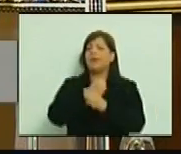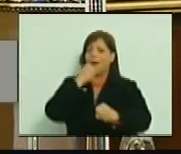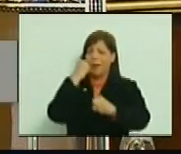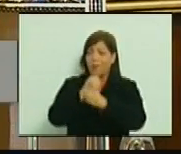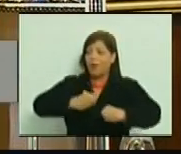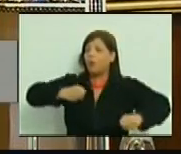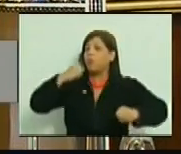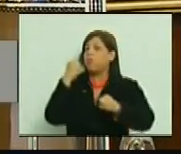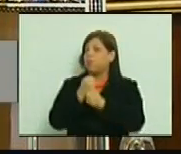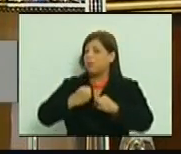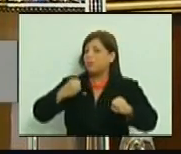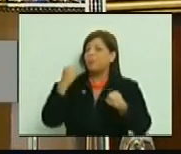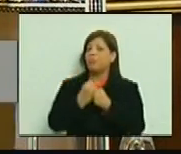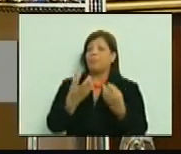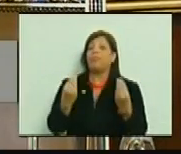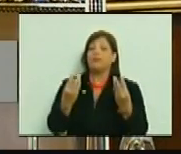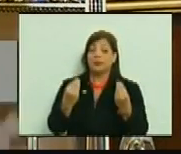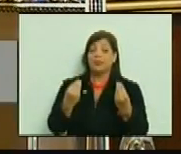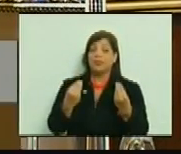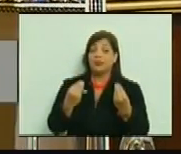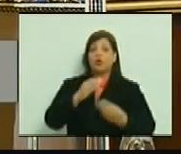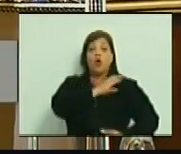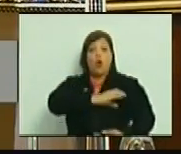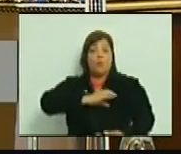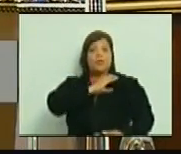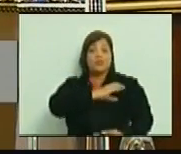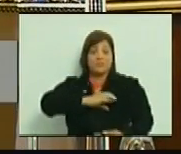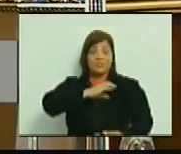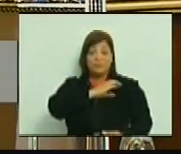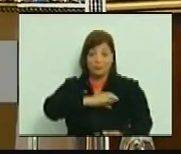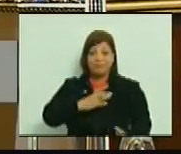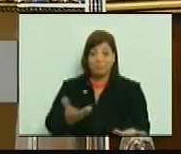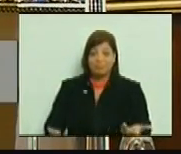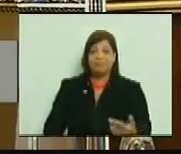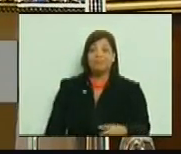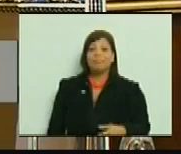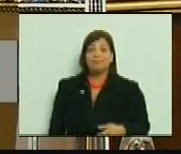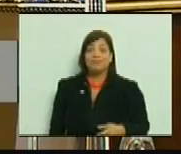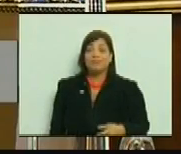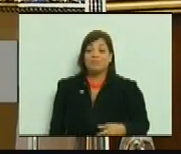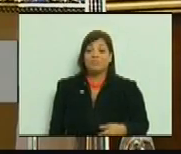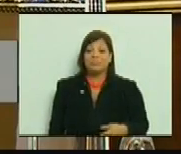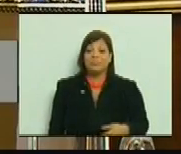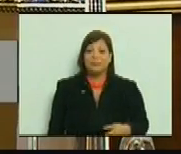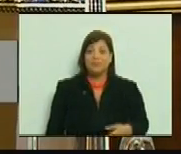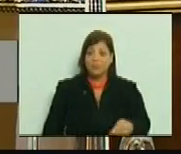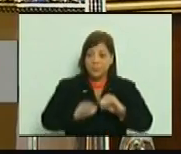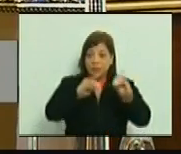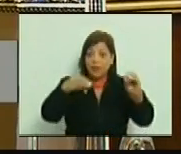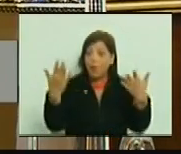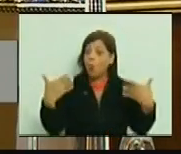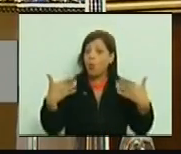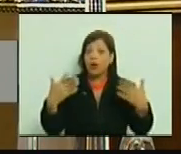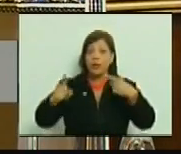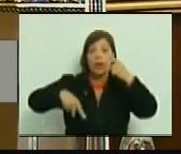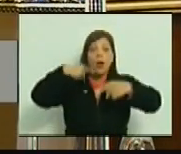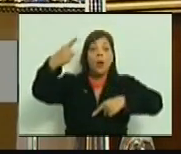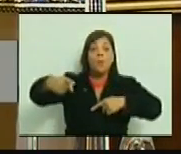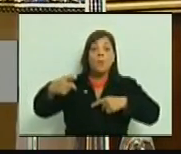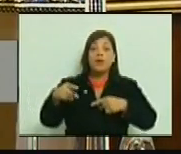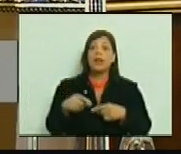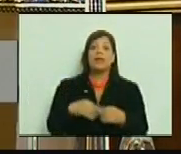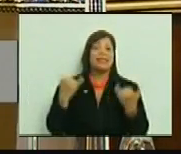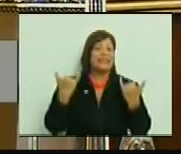en la Asamblea Nacional Constituyente. Por eso la comisión se está convocando con urgencia para el propio día de